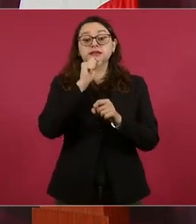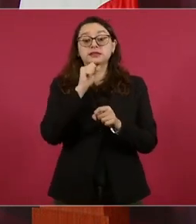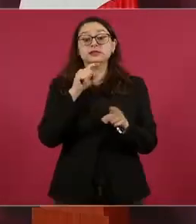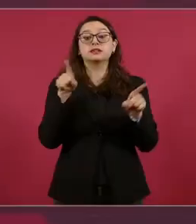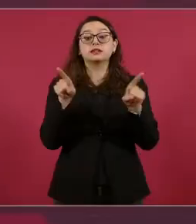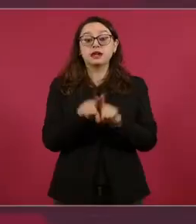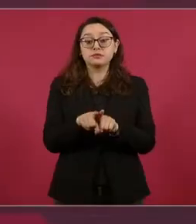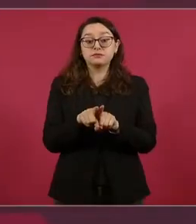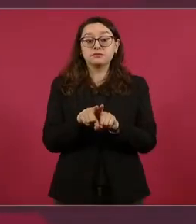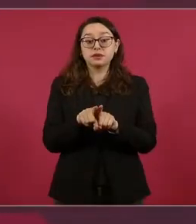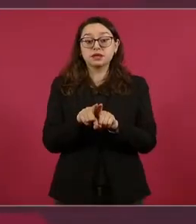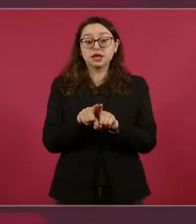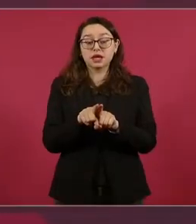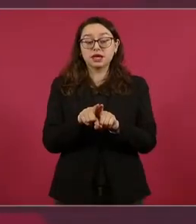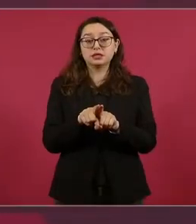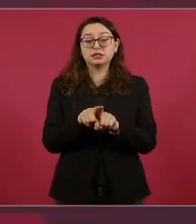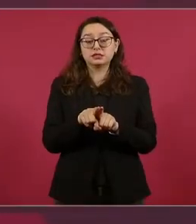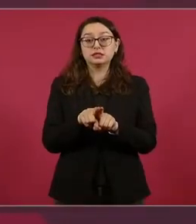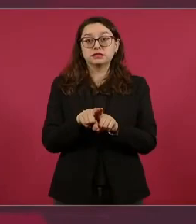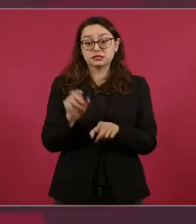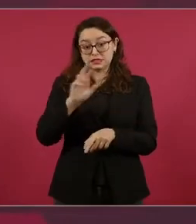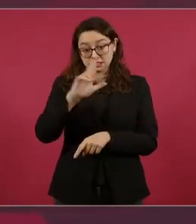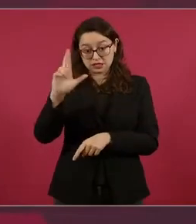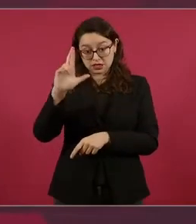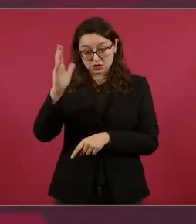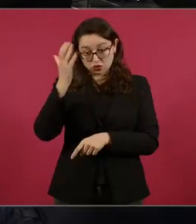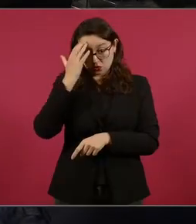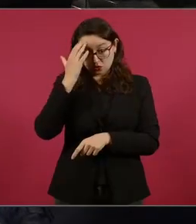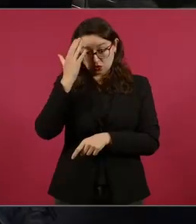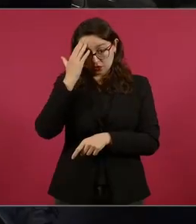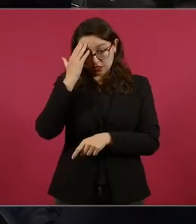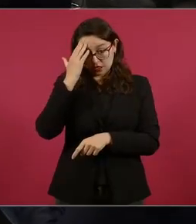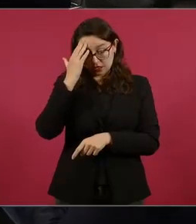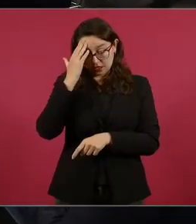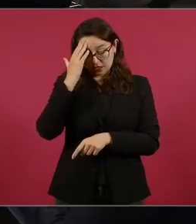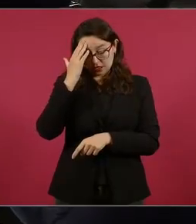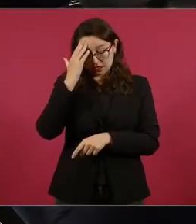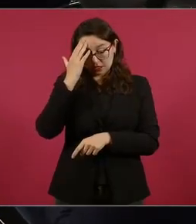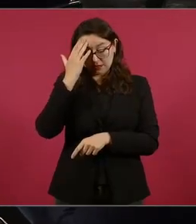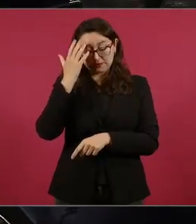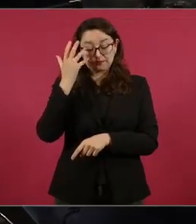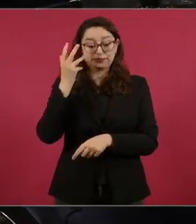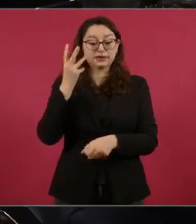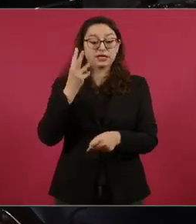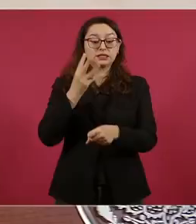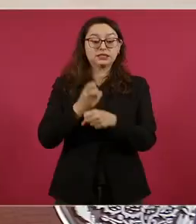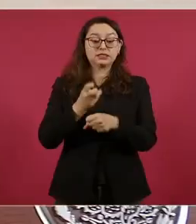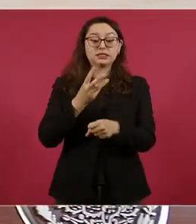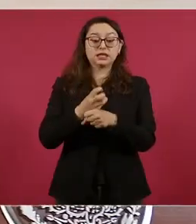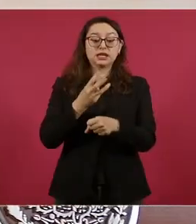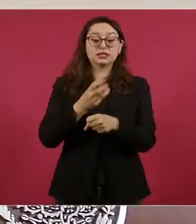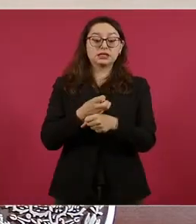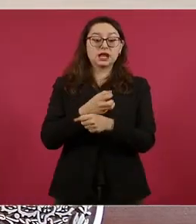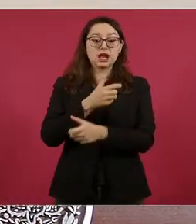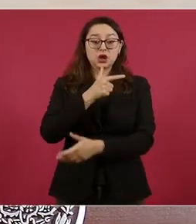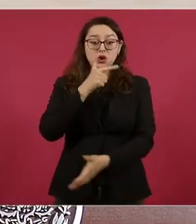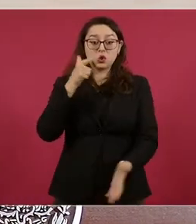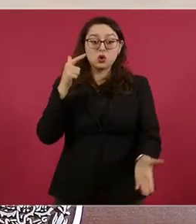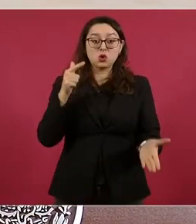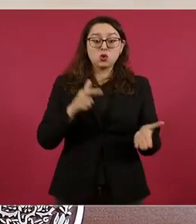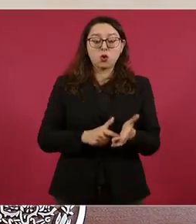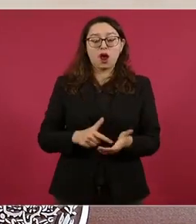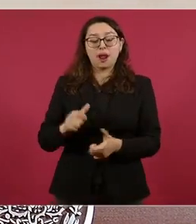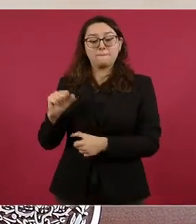reconocimiento por el tercer lugar tercer lugar en